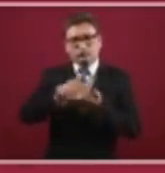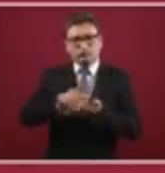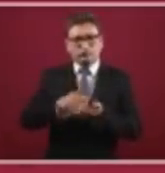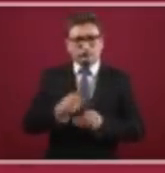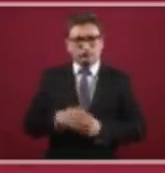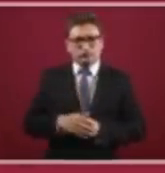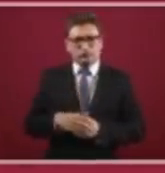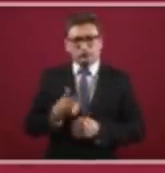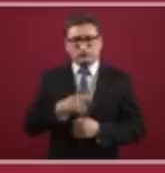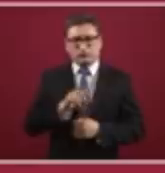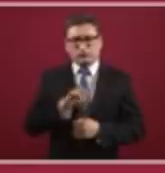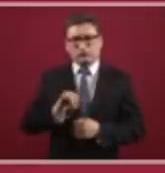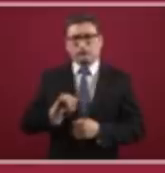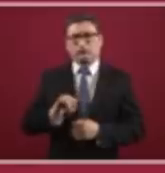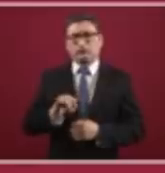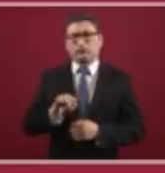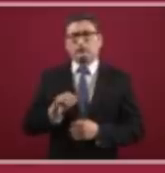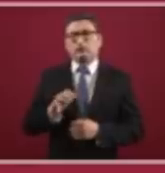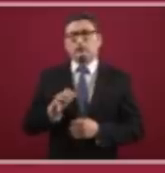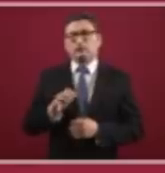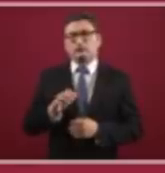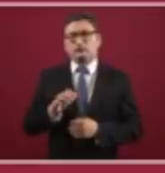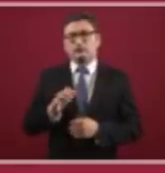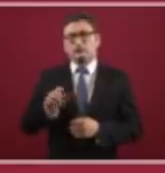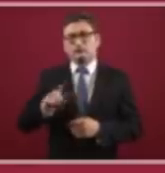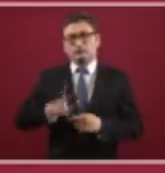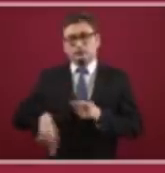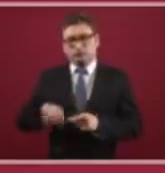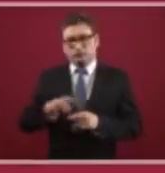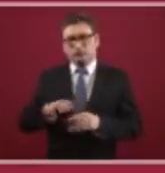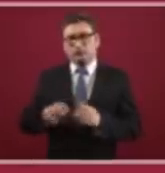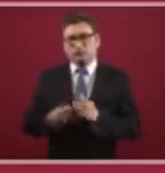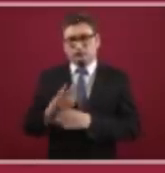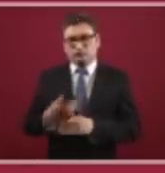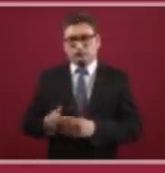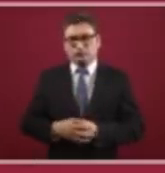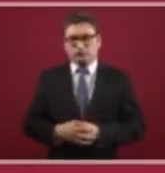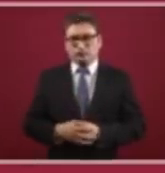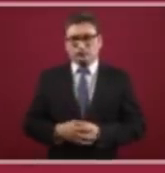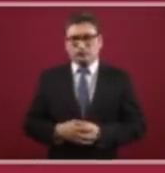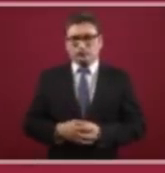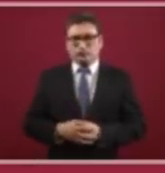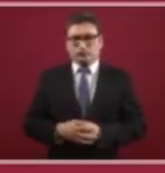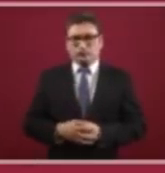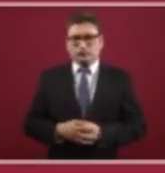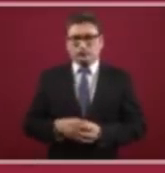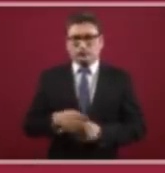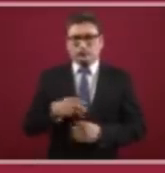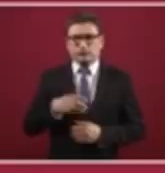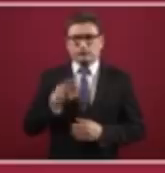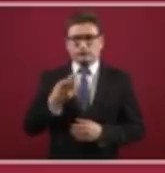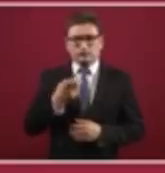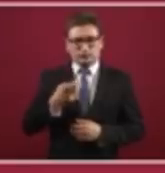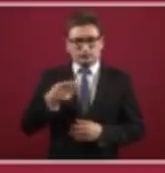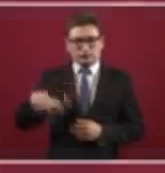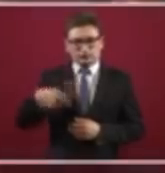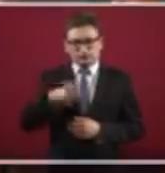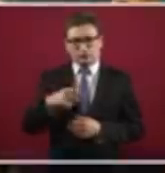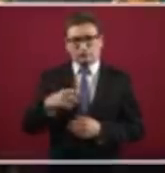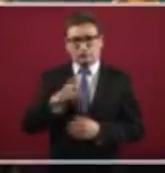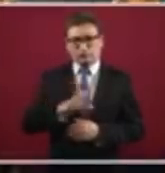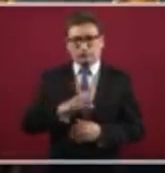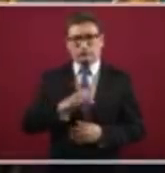el gen de hecho se elige renovado el que está suscrito con la opción intermedia de derechos humanos